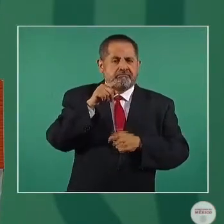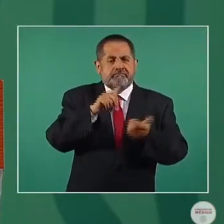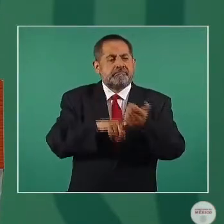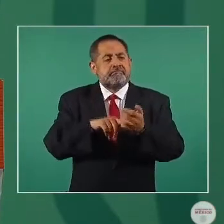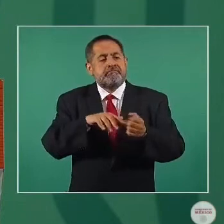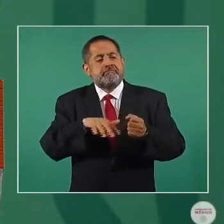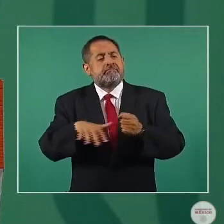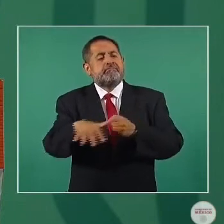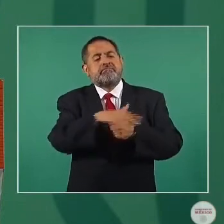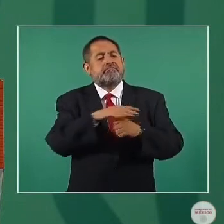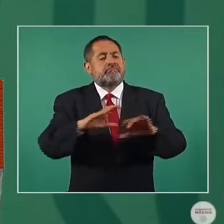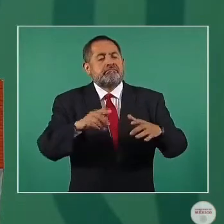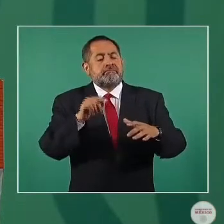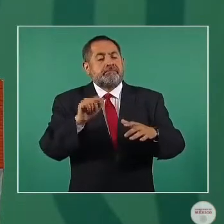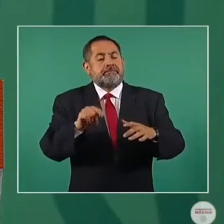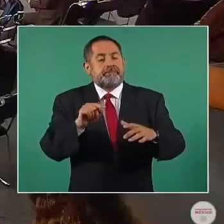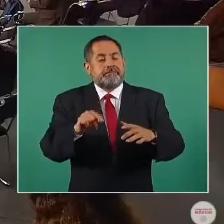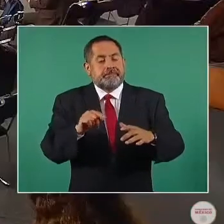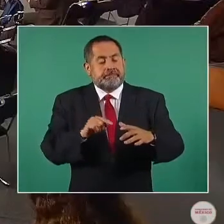campos